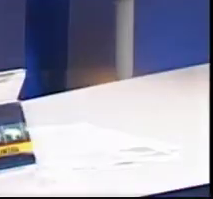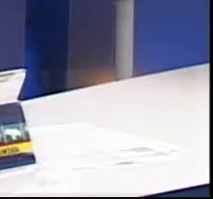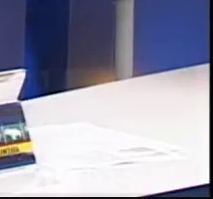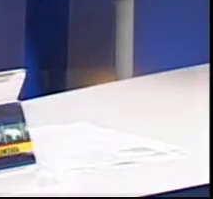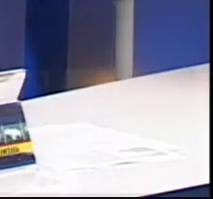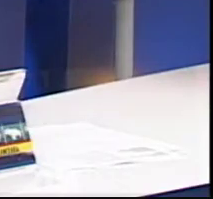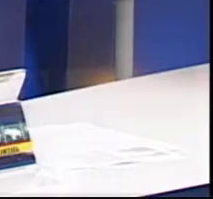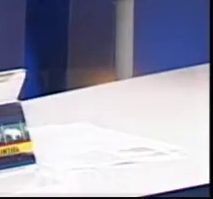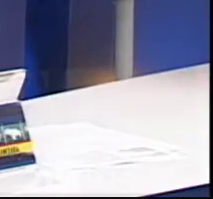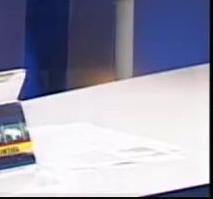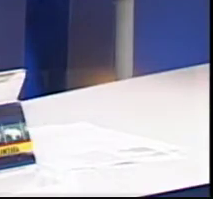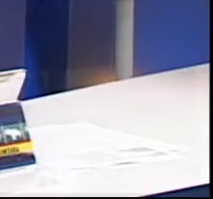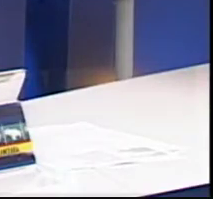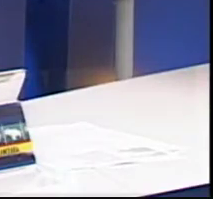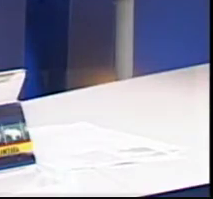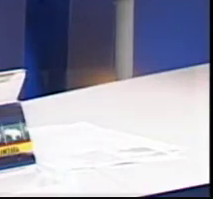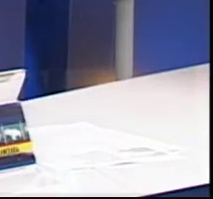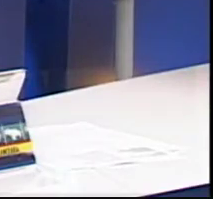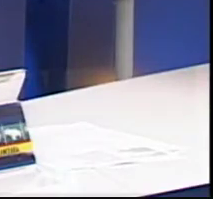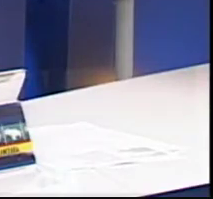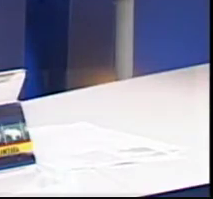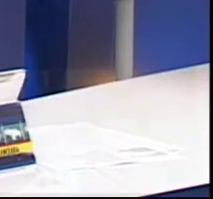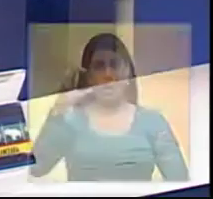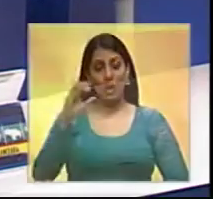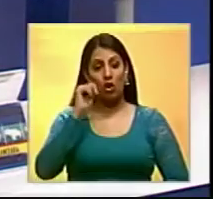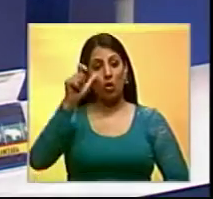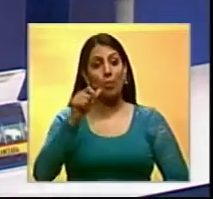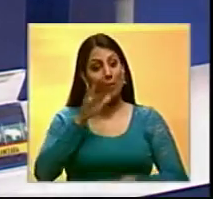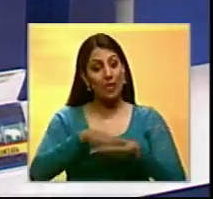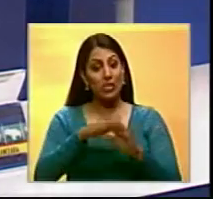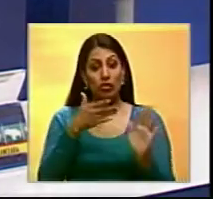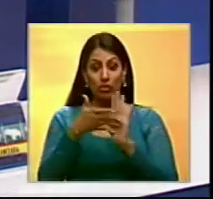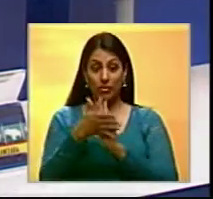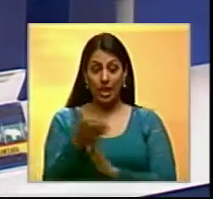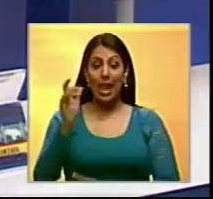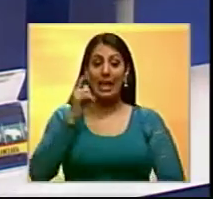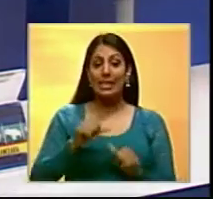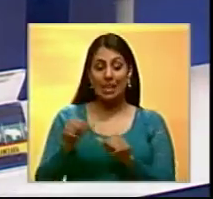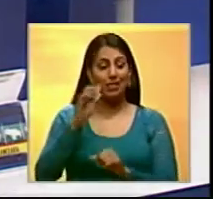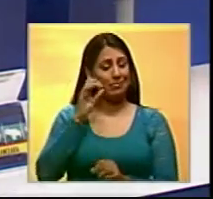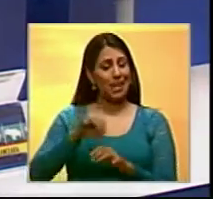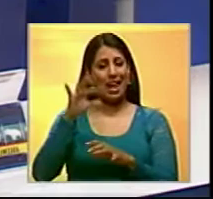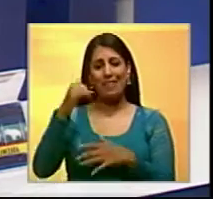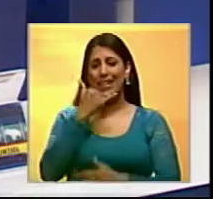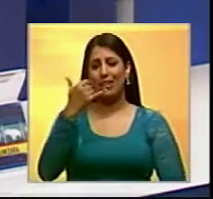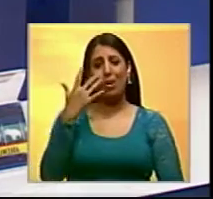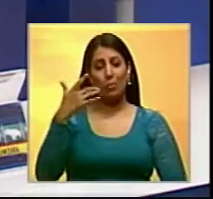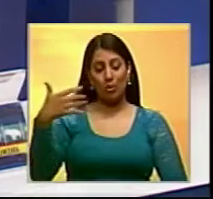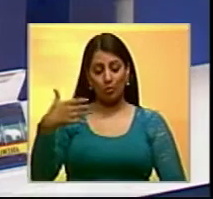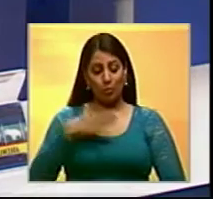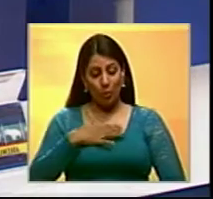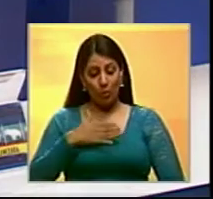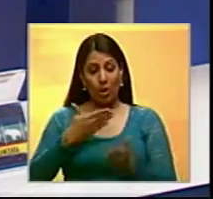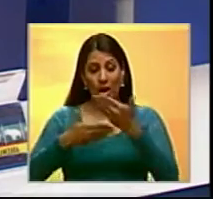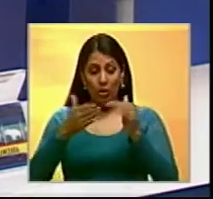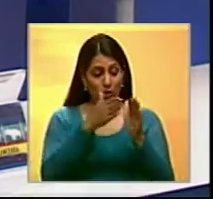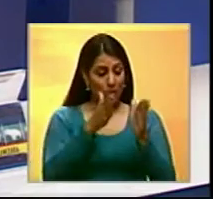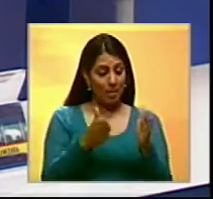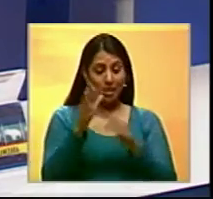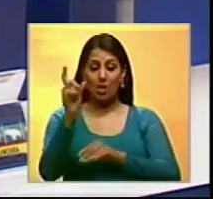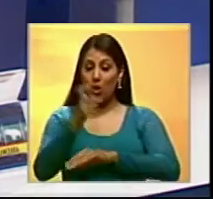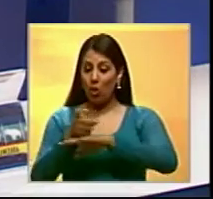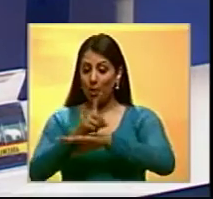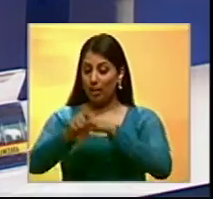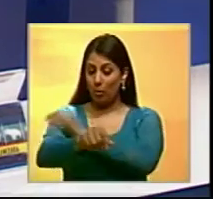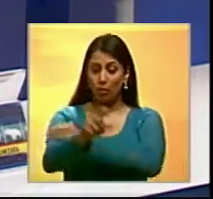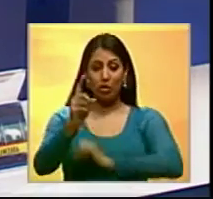Continuamos con las informaciones. El arzobispo de Caracas, Jorge Urosa Sabino, aseguró que sería un grave error si en la mesa de negociación entre el gobierno y la